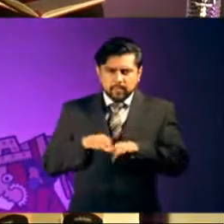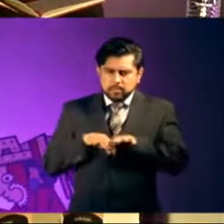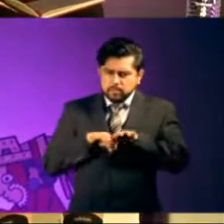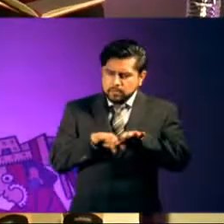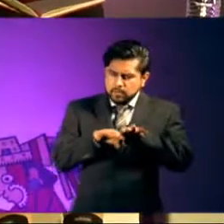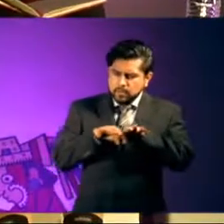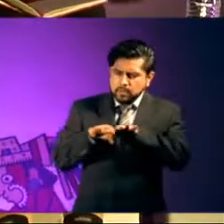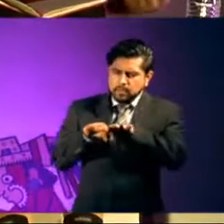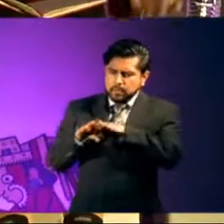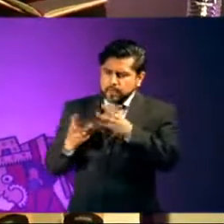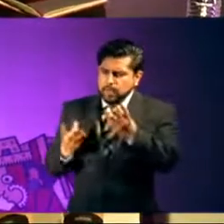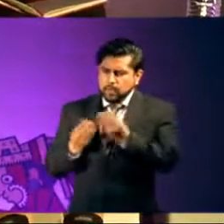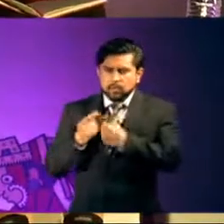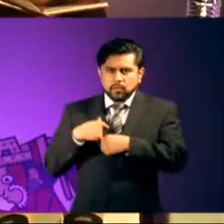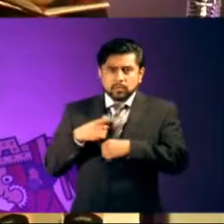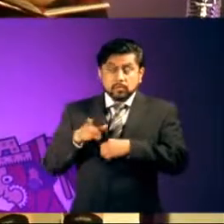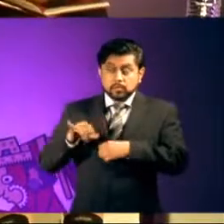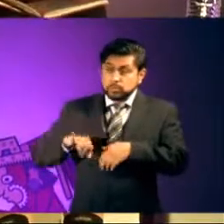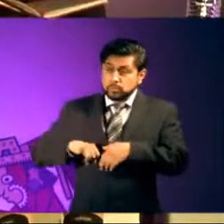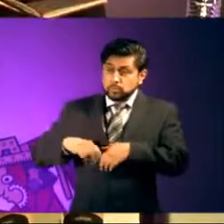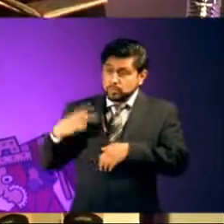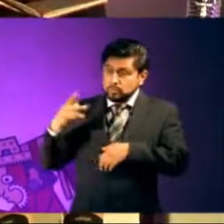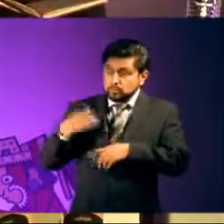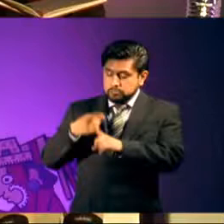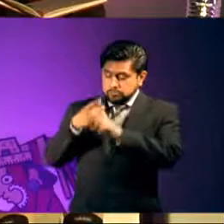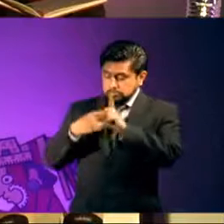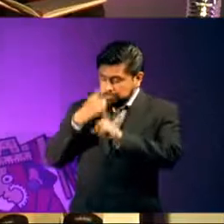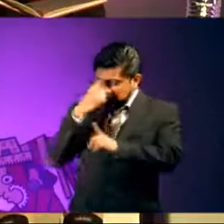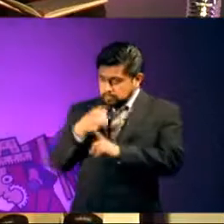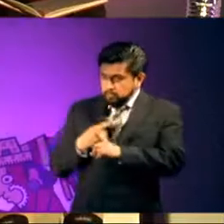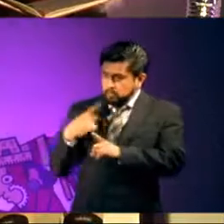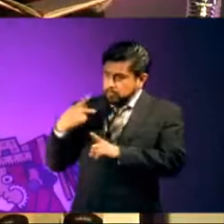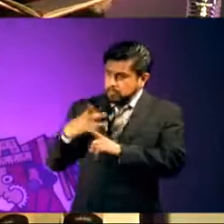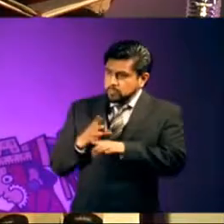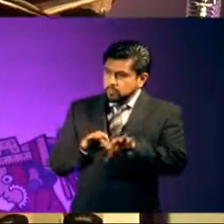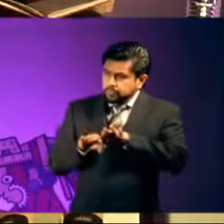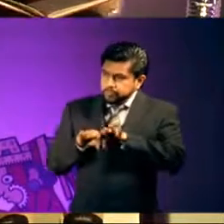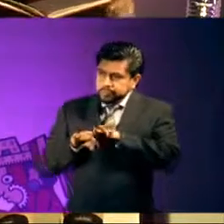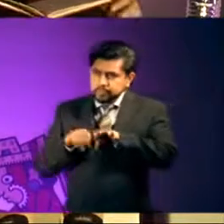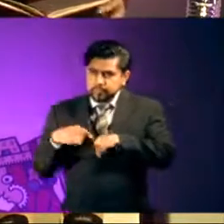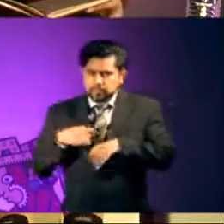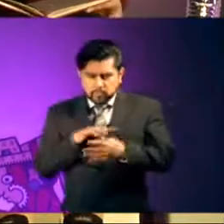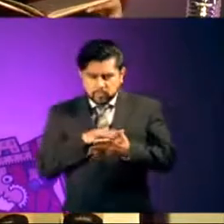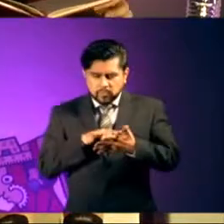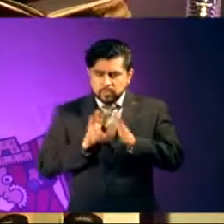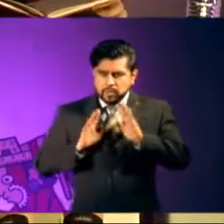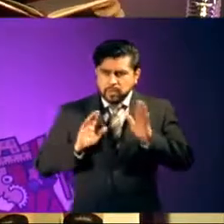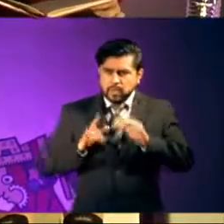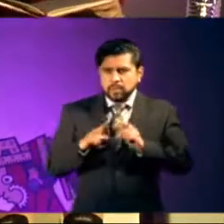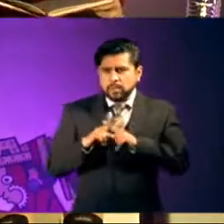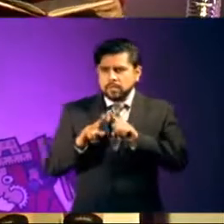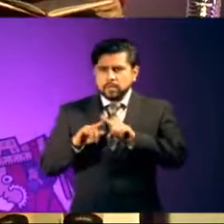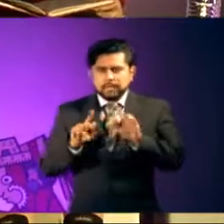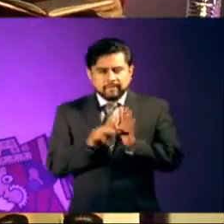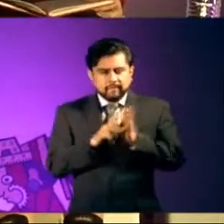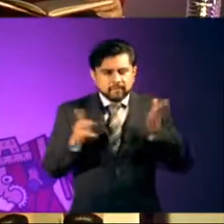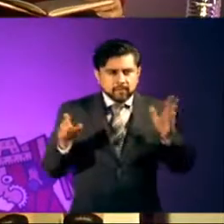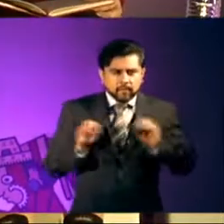interesante que eso ya lo sabía por lo mucho que te escuchado que te leo etcétera en tu trabajo periodístico